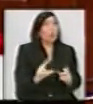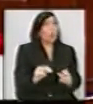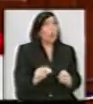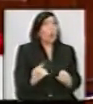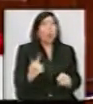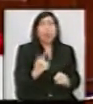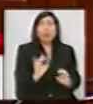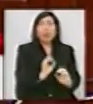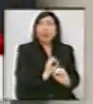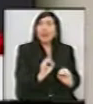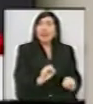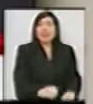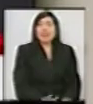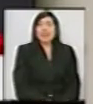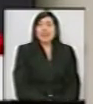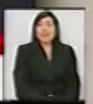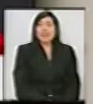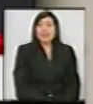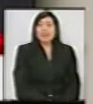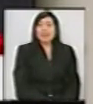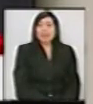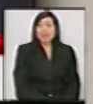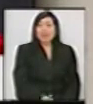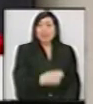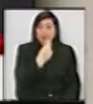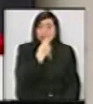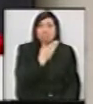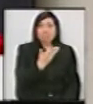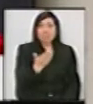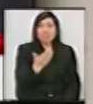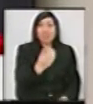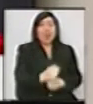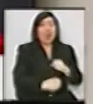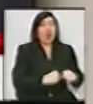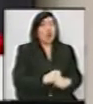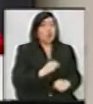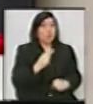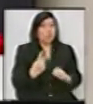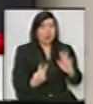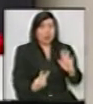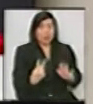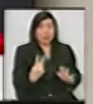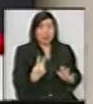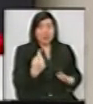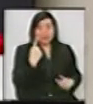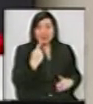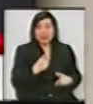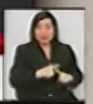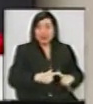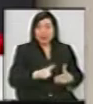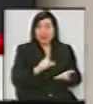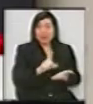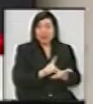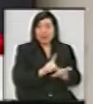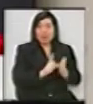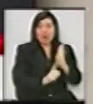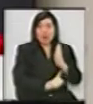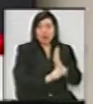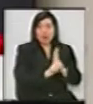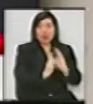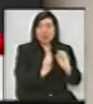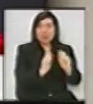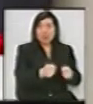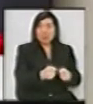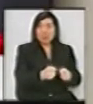sido utilizados siguiente si ustedes ven ese es el año 2012 ese es un terreno muy conocido en la zona de lima norte se